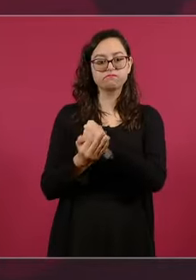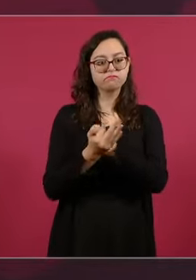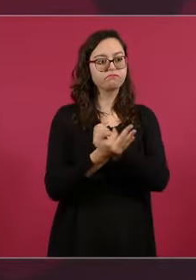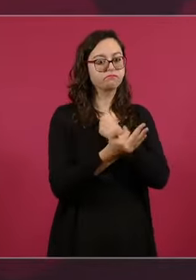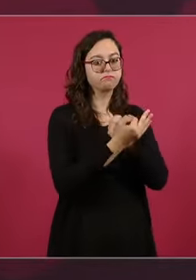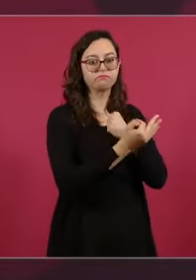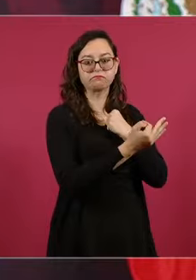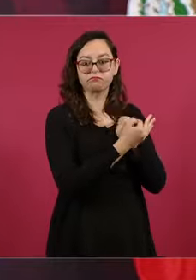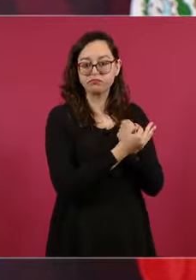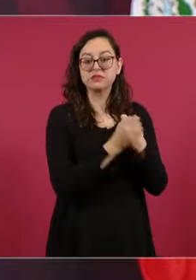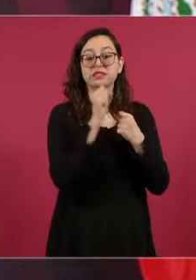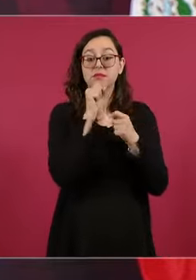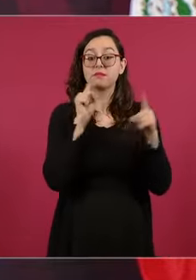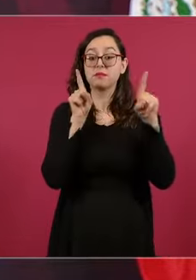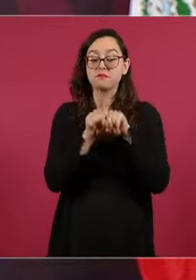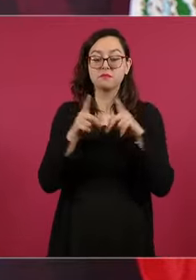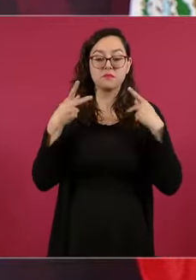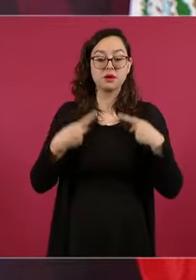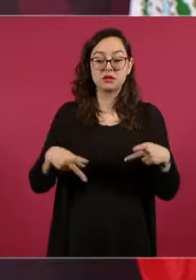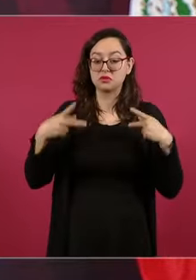muchas bendiciones